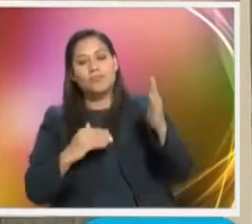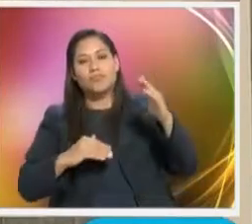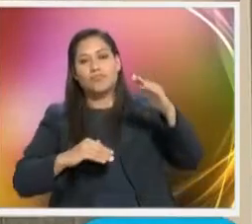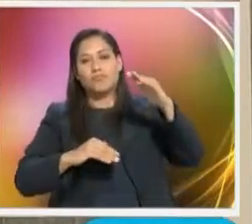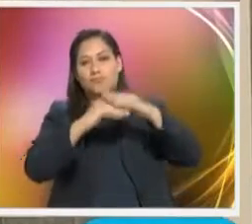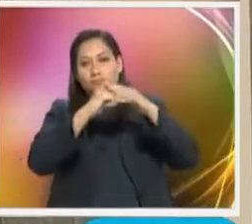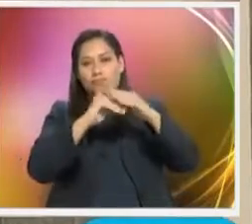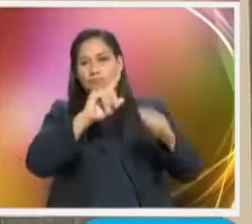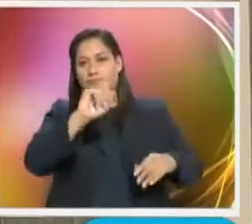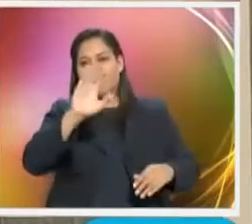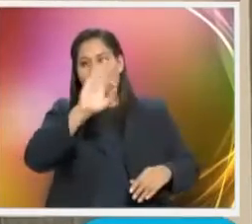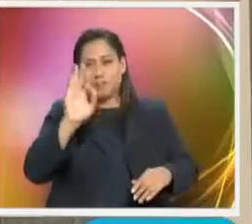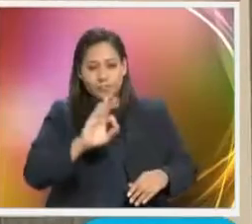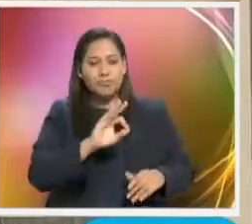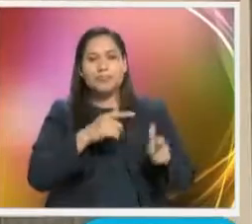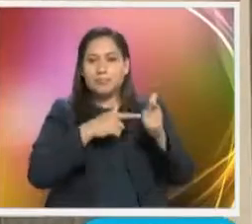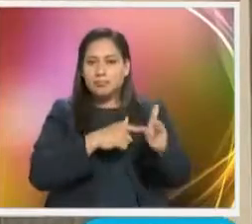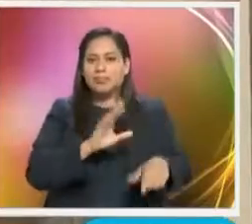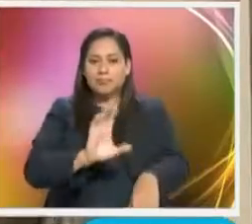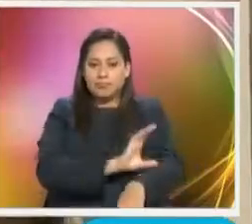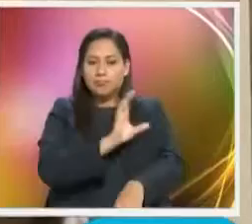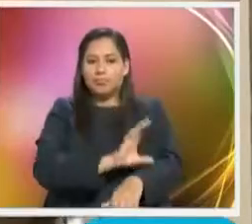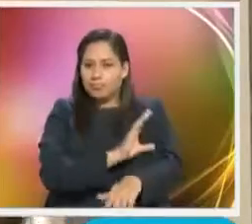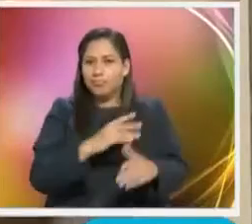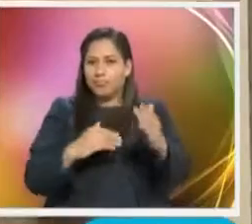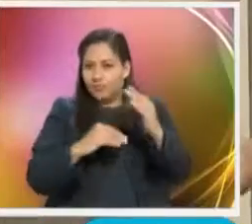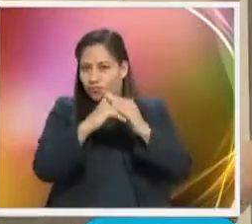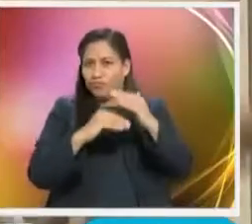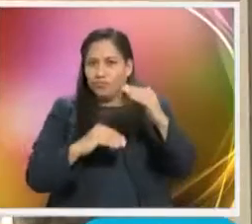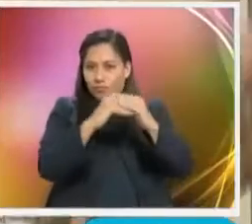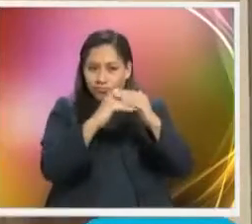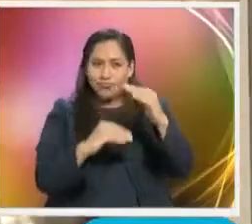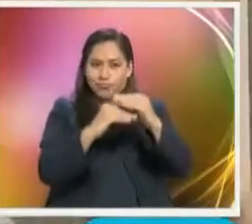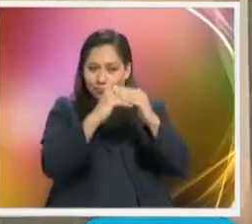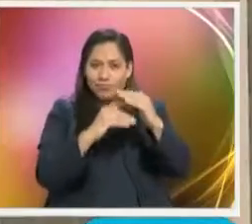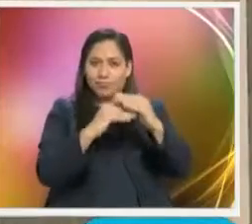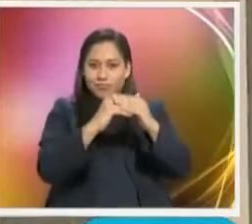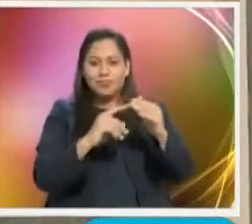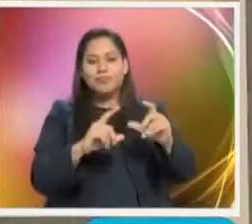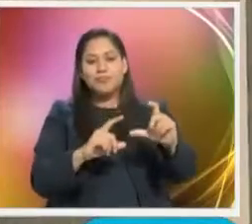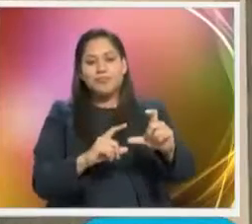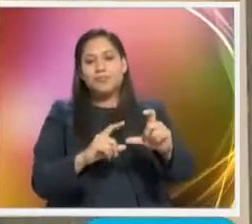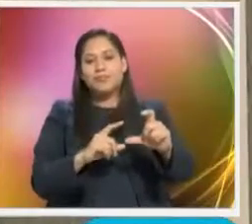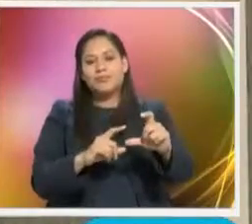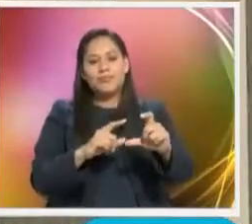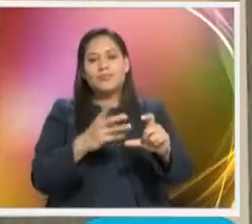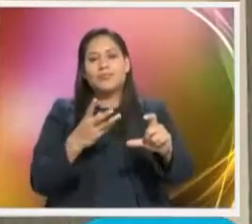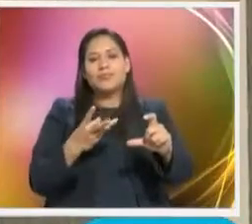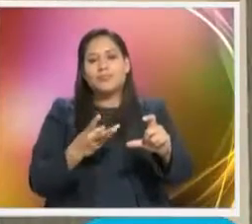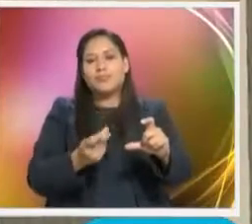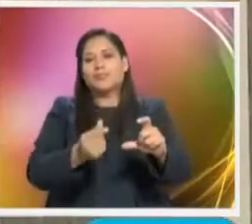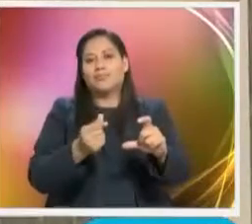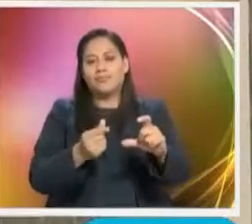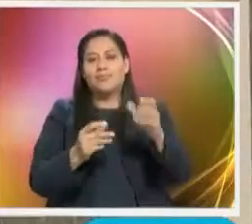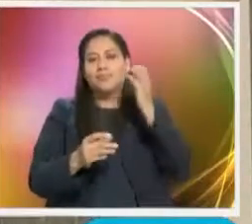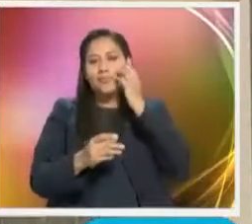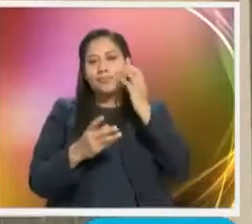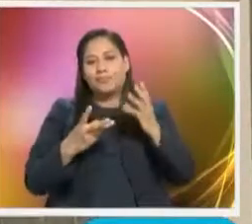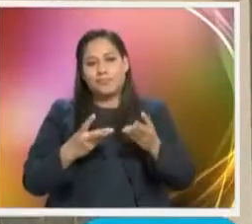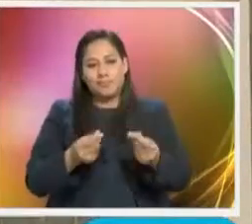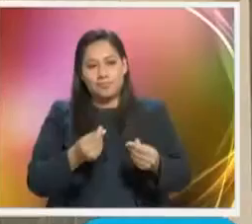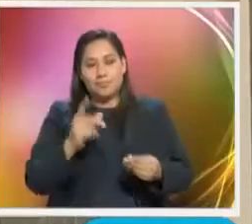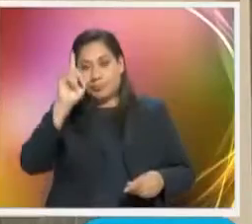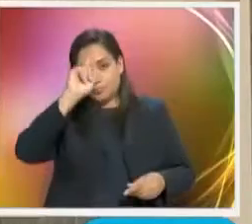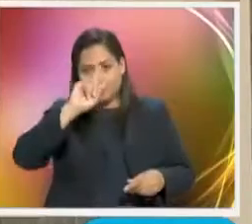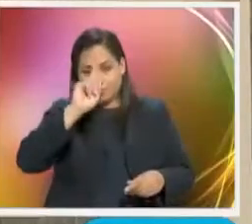de la carga Sigue. y se continúa cargando y esto parece ser, afecta a las baterías y afecta a los teléfonos. Se